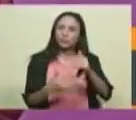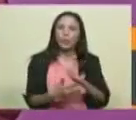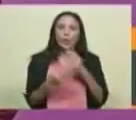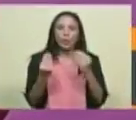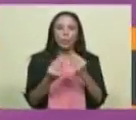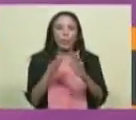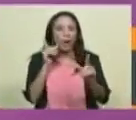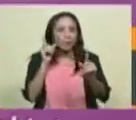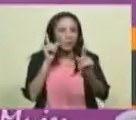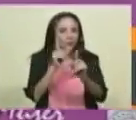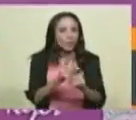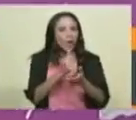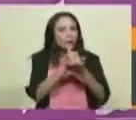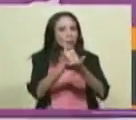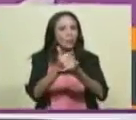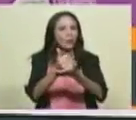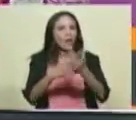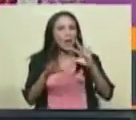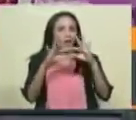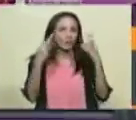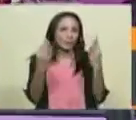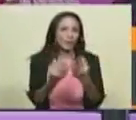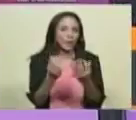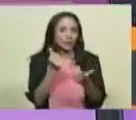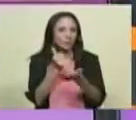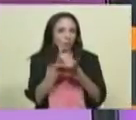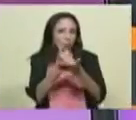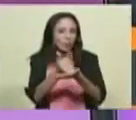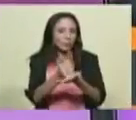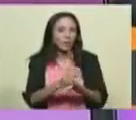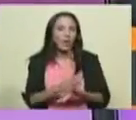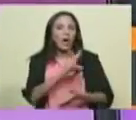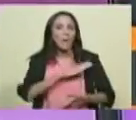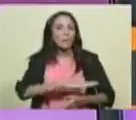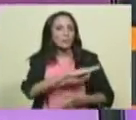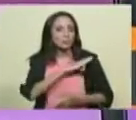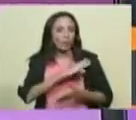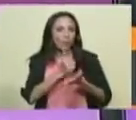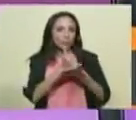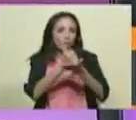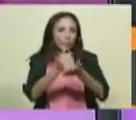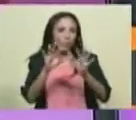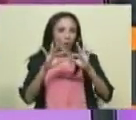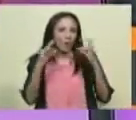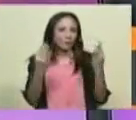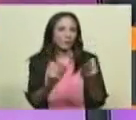de la patria. La gran misión, hogares de la patria, ¿verdad?